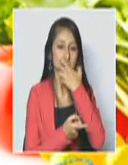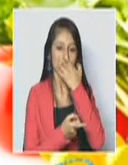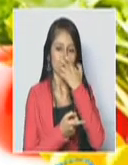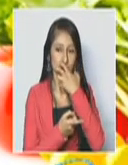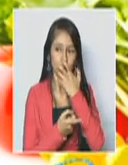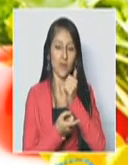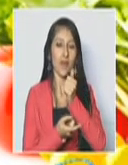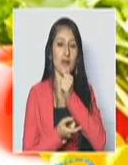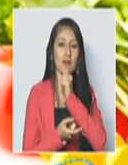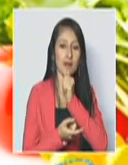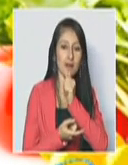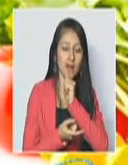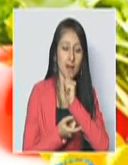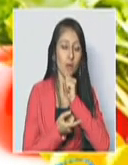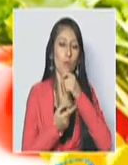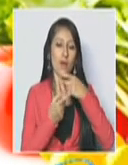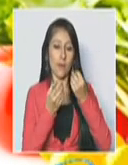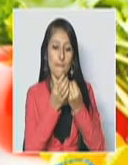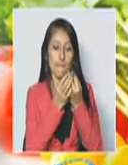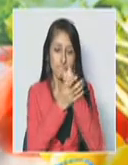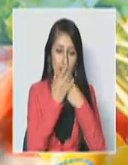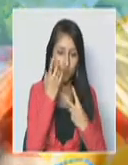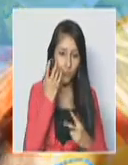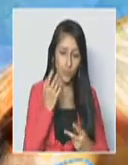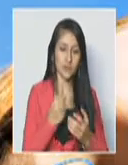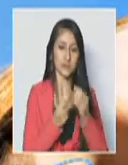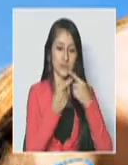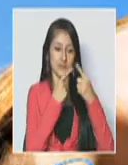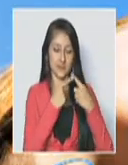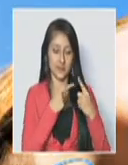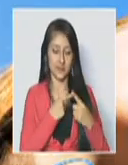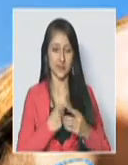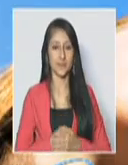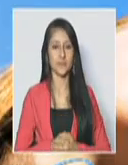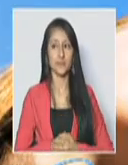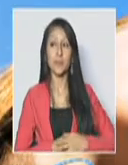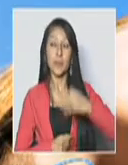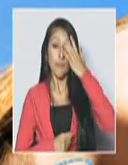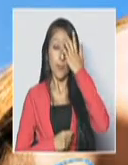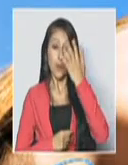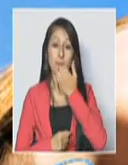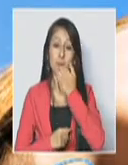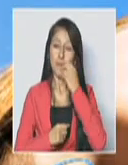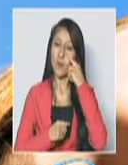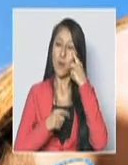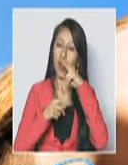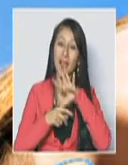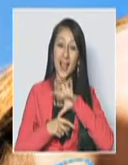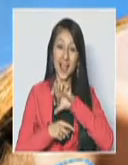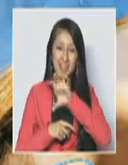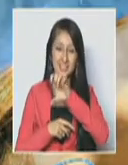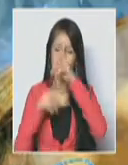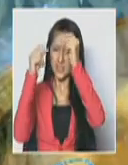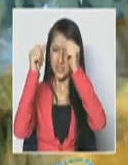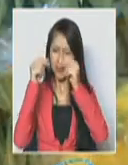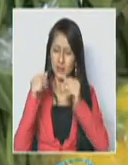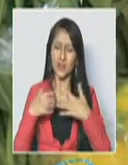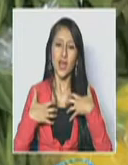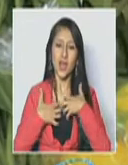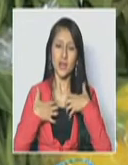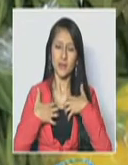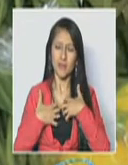de agua de verduras de crudos porque las estadísticas de cáncer en los animales